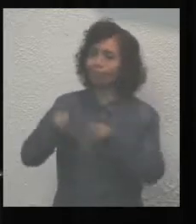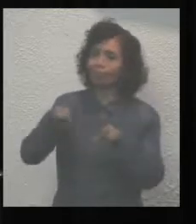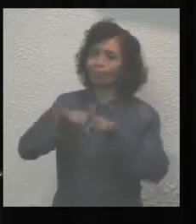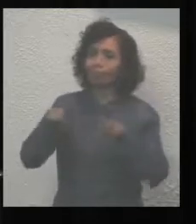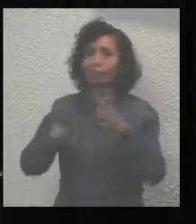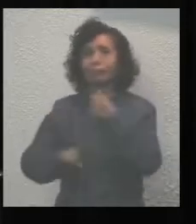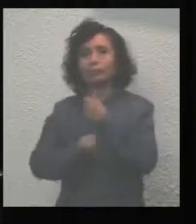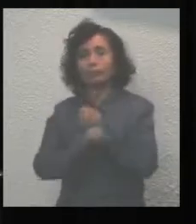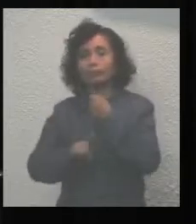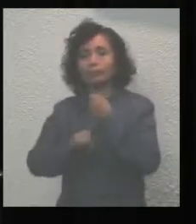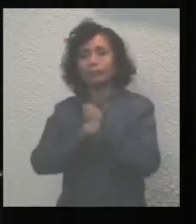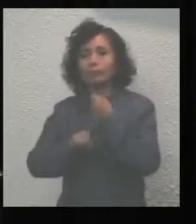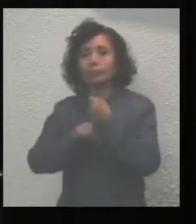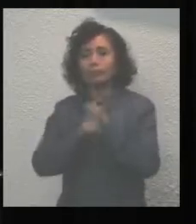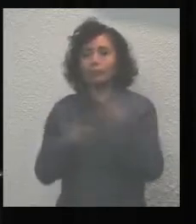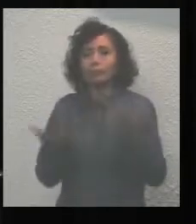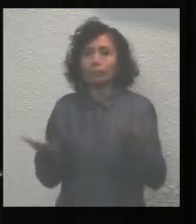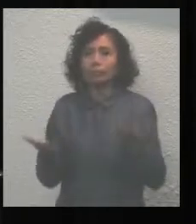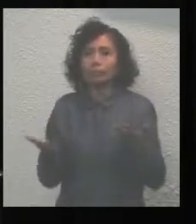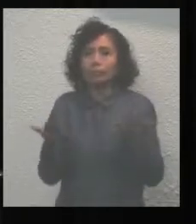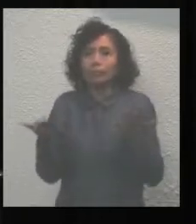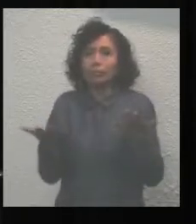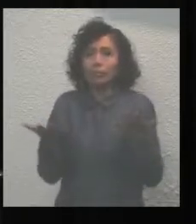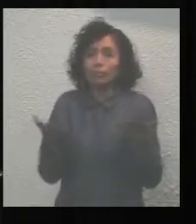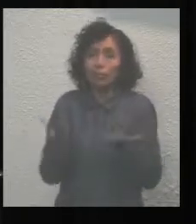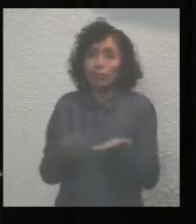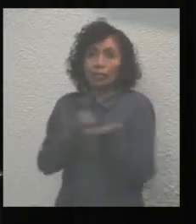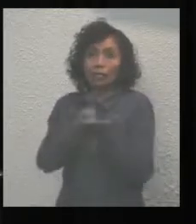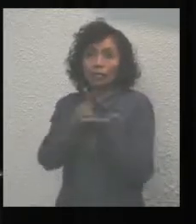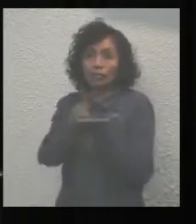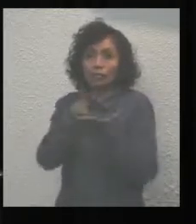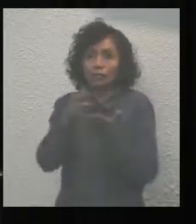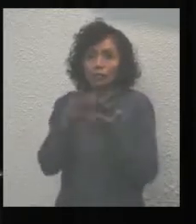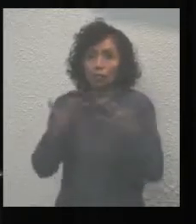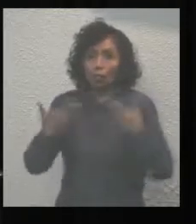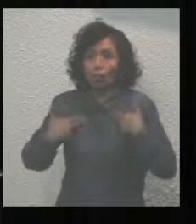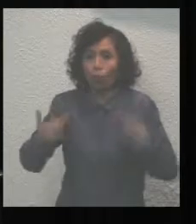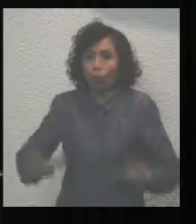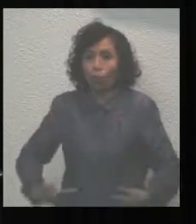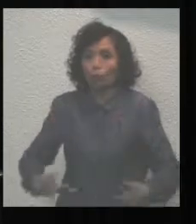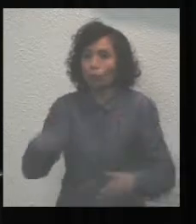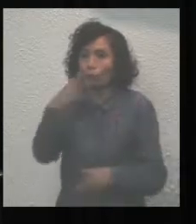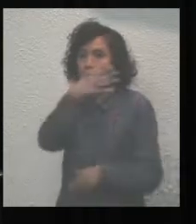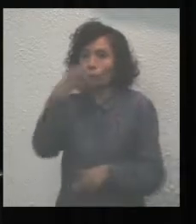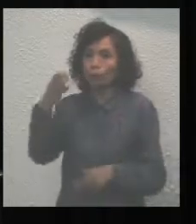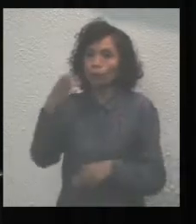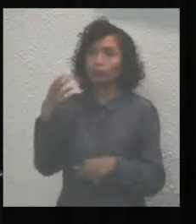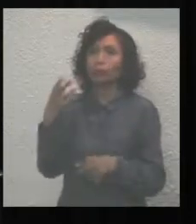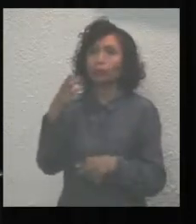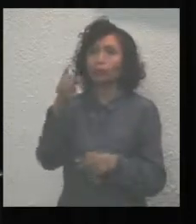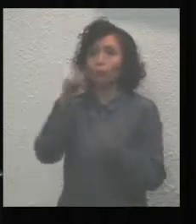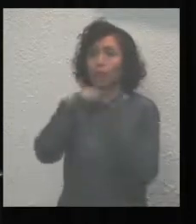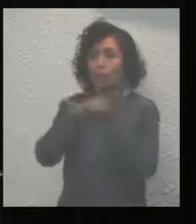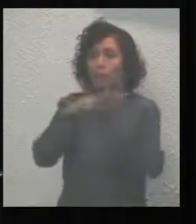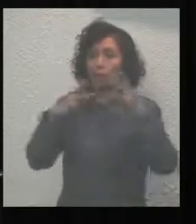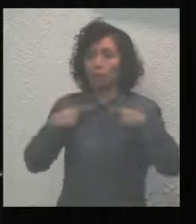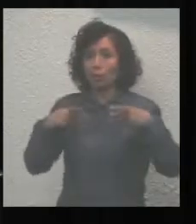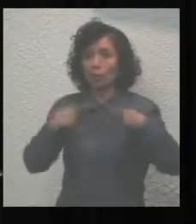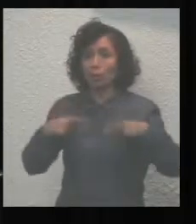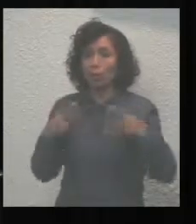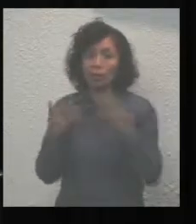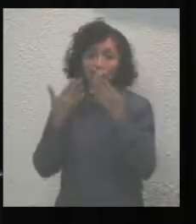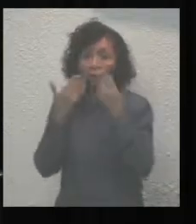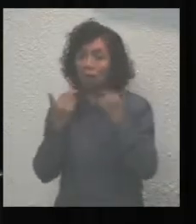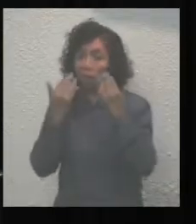el intento del Estado por tutelar el derecho humano a la vida digna de más de 400.000 personas que viven sin los